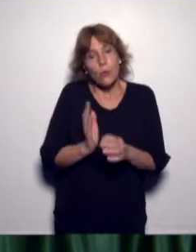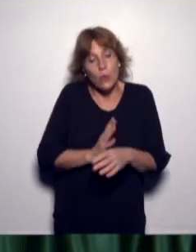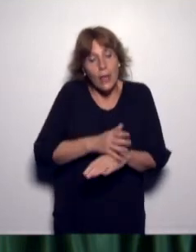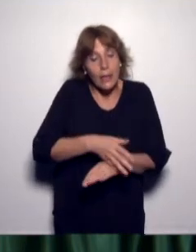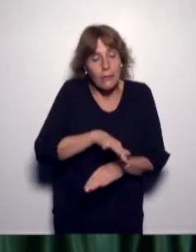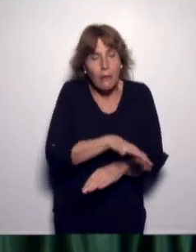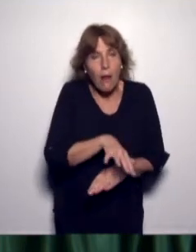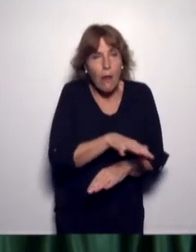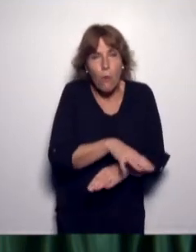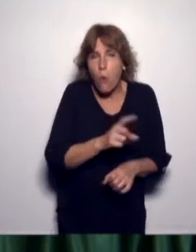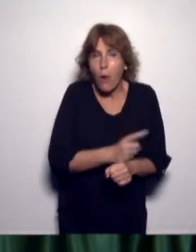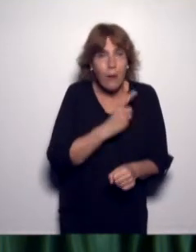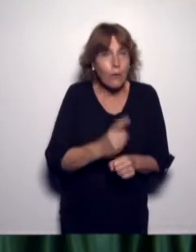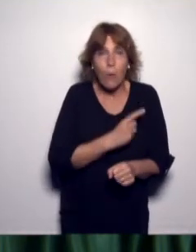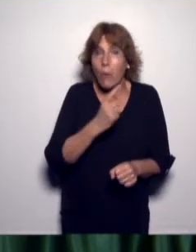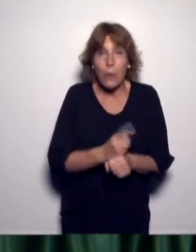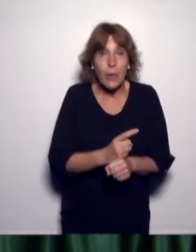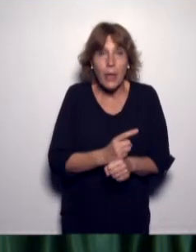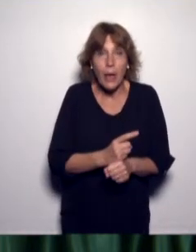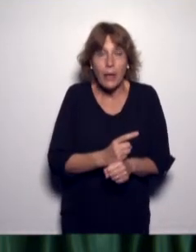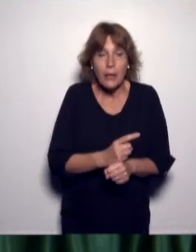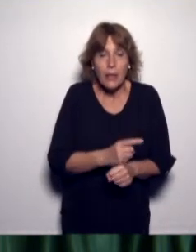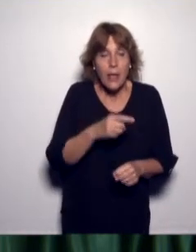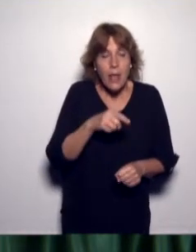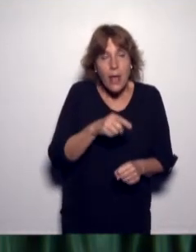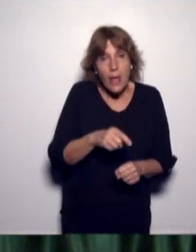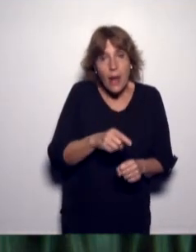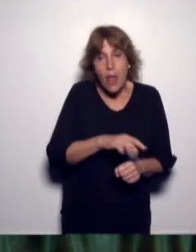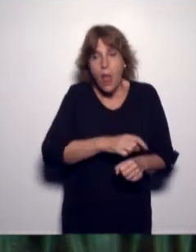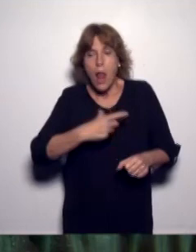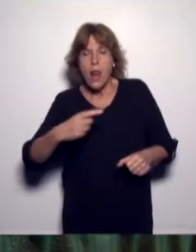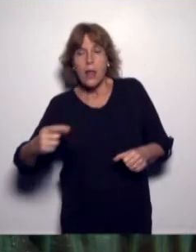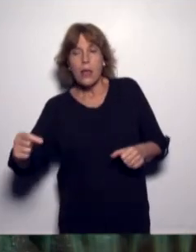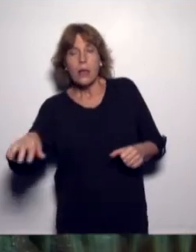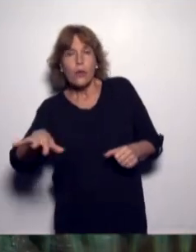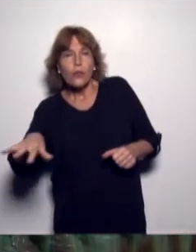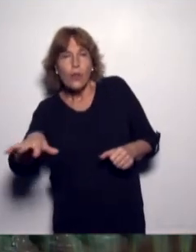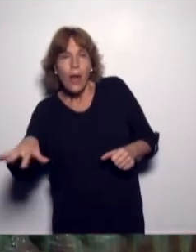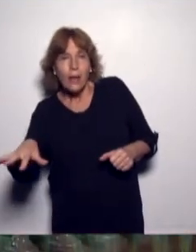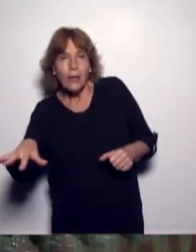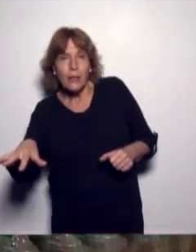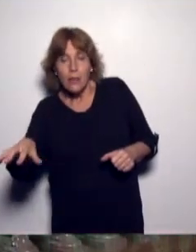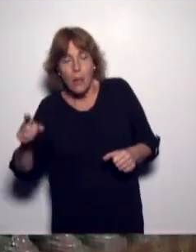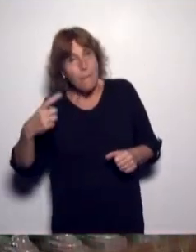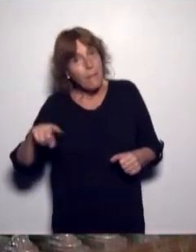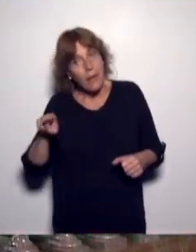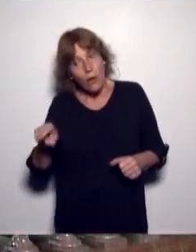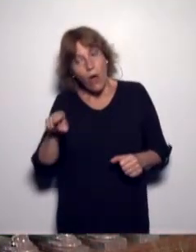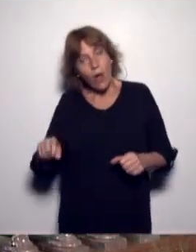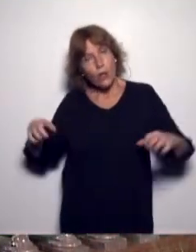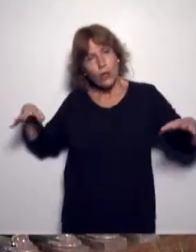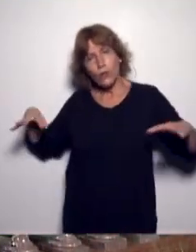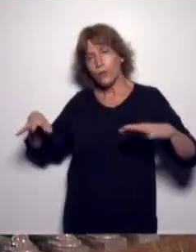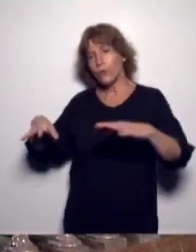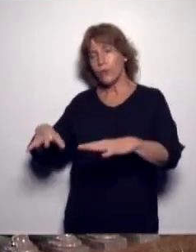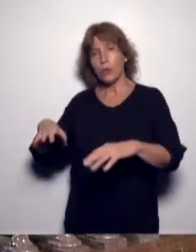en ninguna ciudad, sino que debía quedarse afuera en lugares desiertos. Y acudían a él